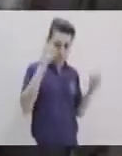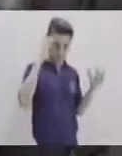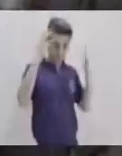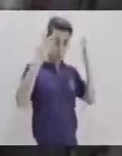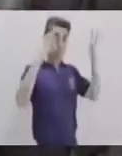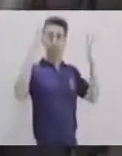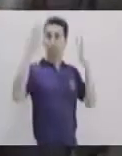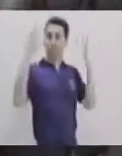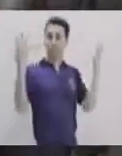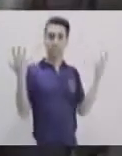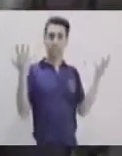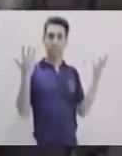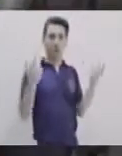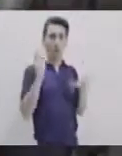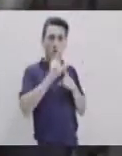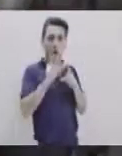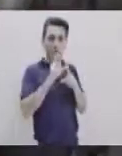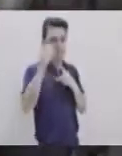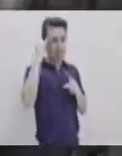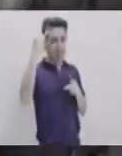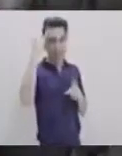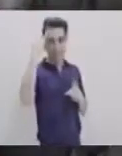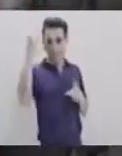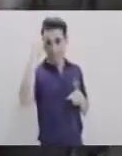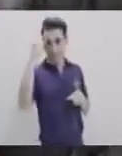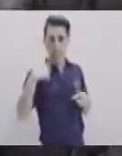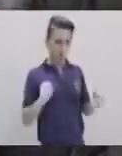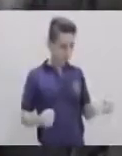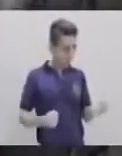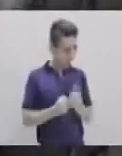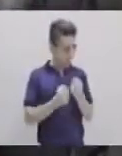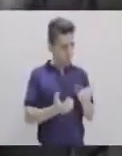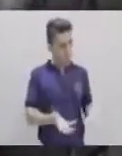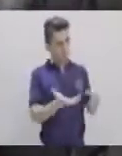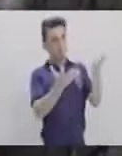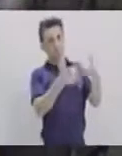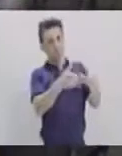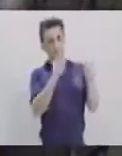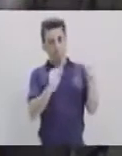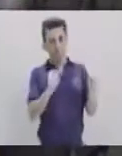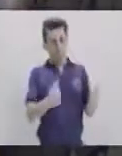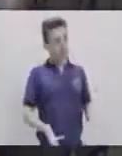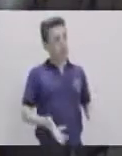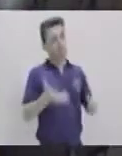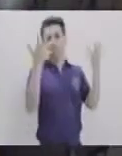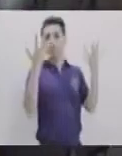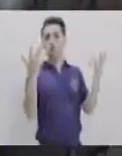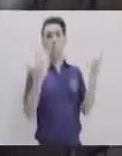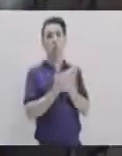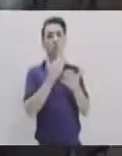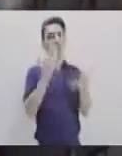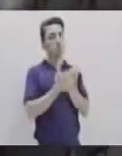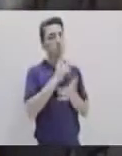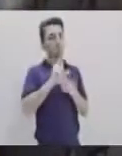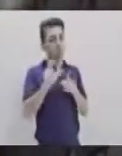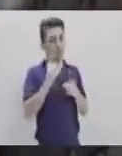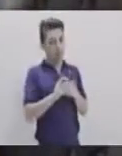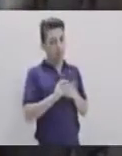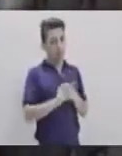la creatividad y podemos impulsar a nuestros seres queridos para que puedan hacer cosas nuevas.